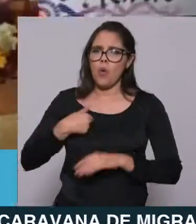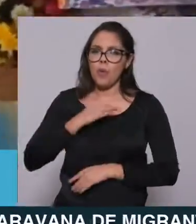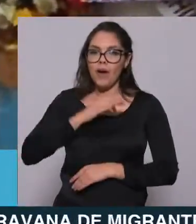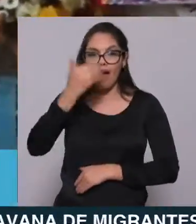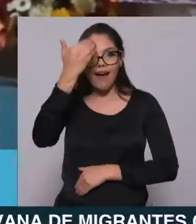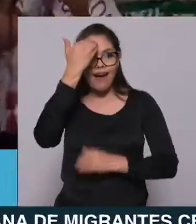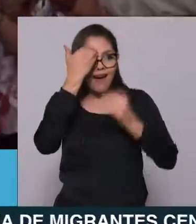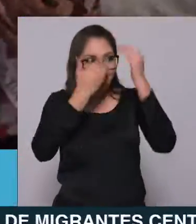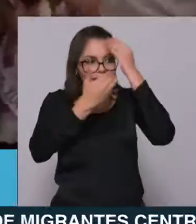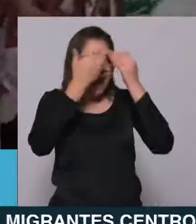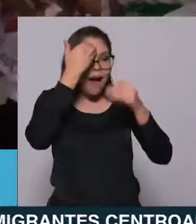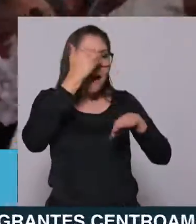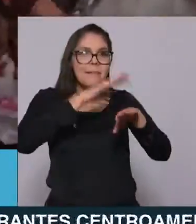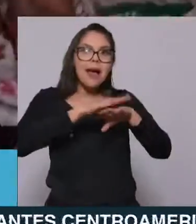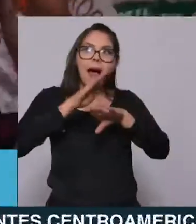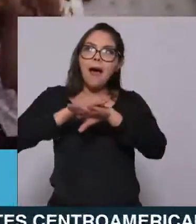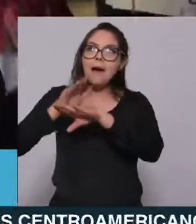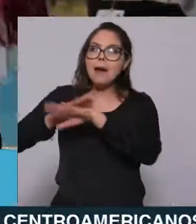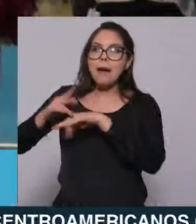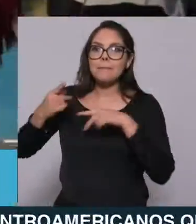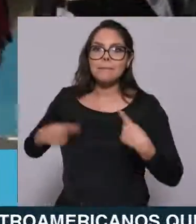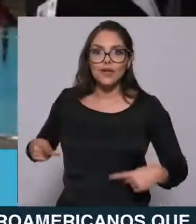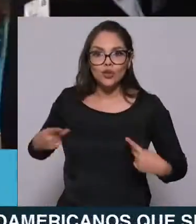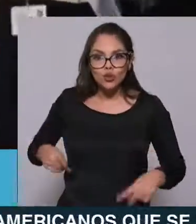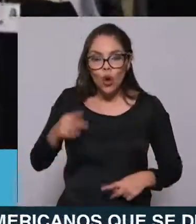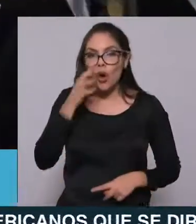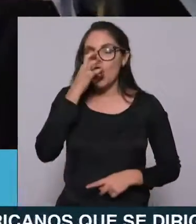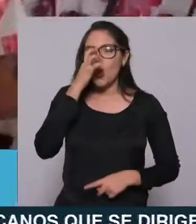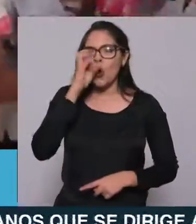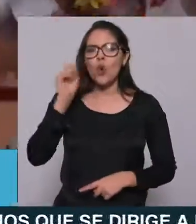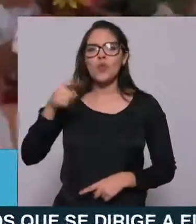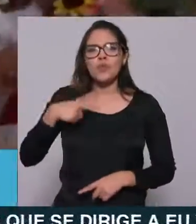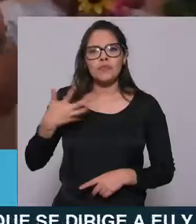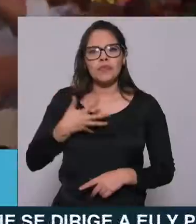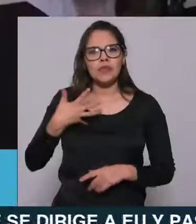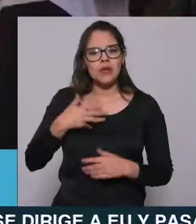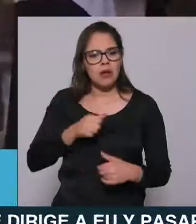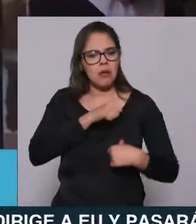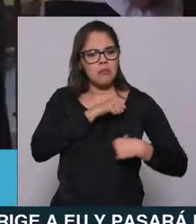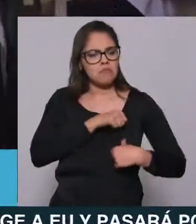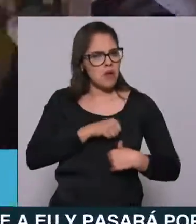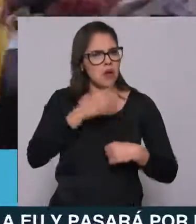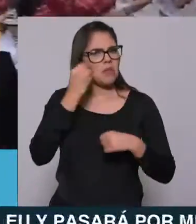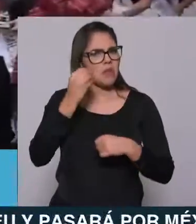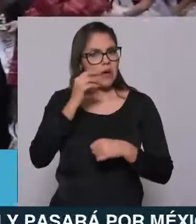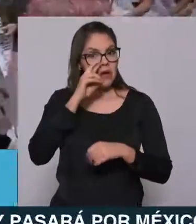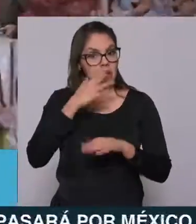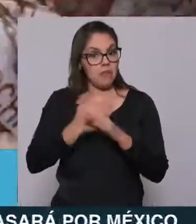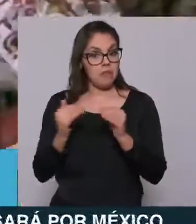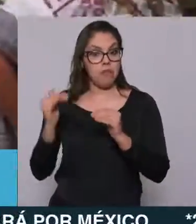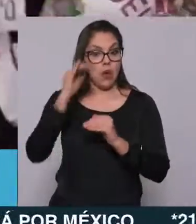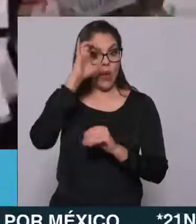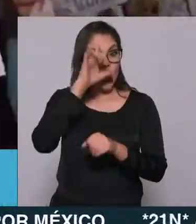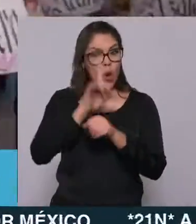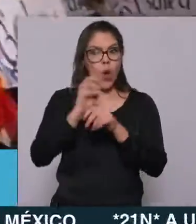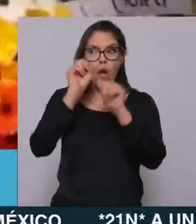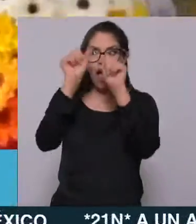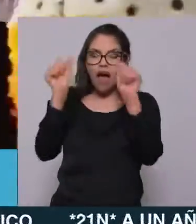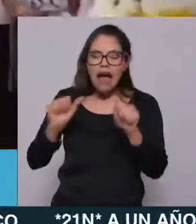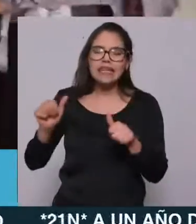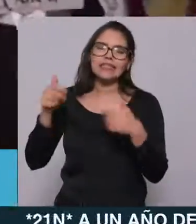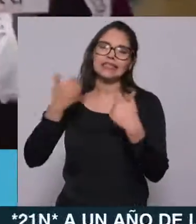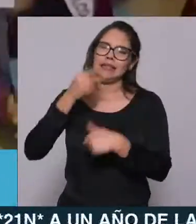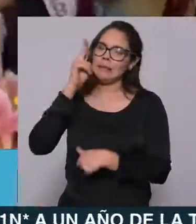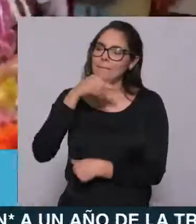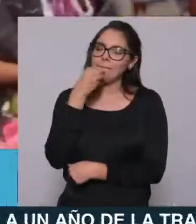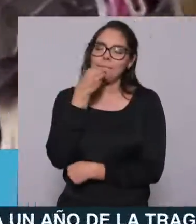más personas, a personas que tienen un gran papel en el ámbito cultural, en las artes, entonces es una